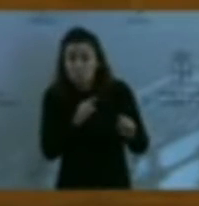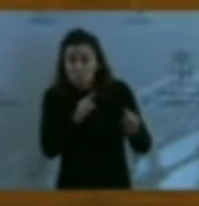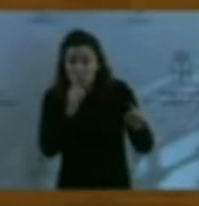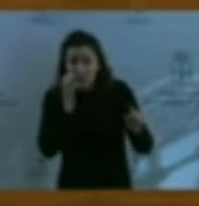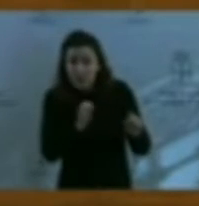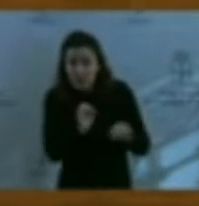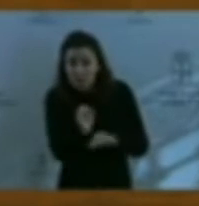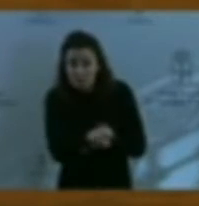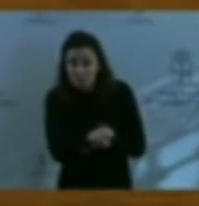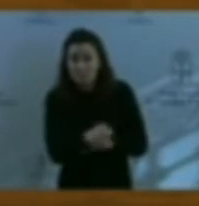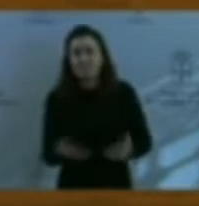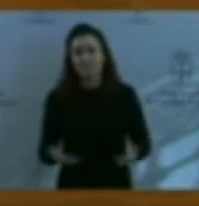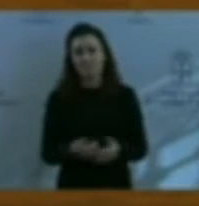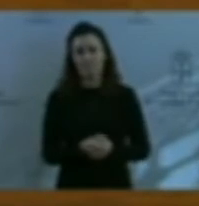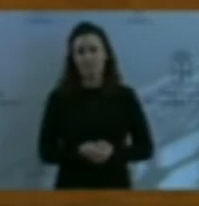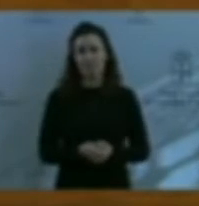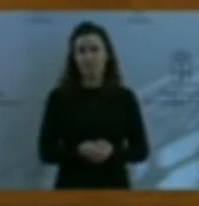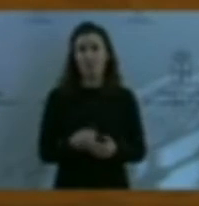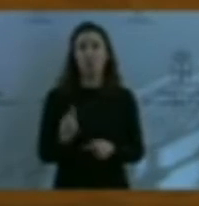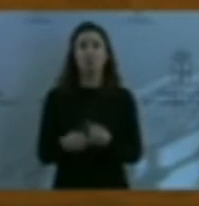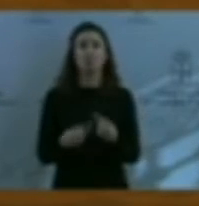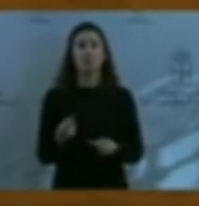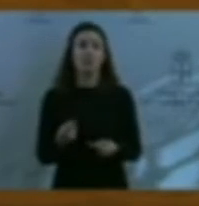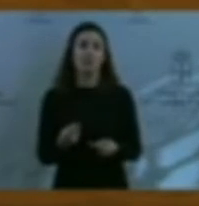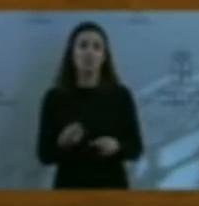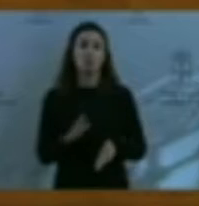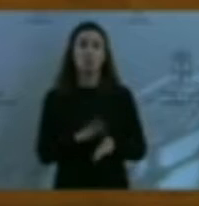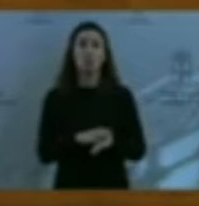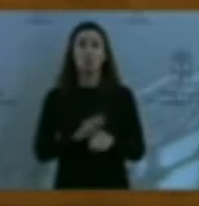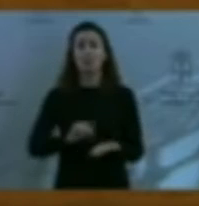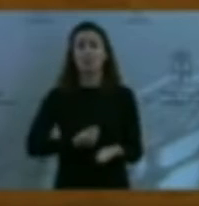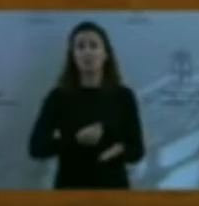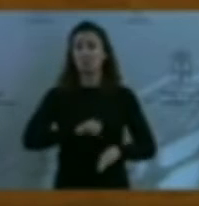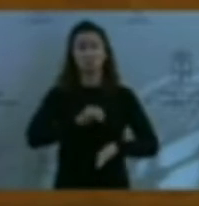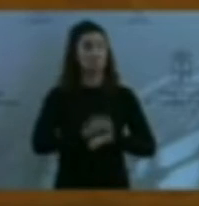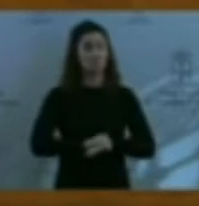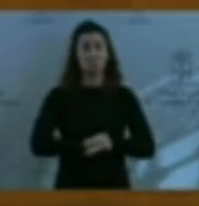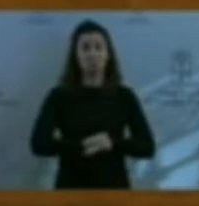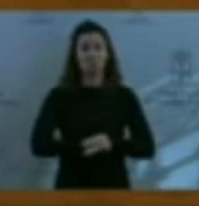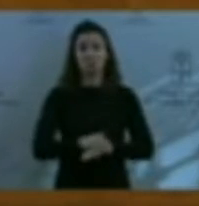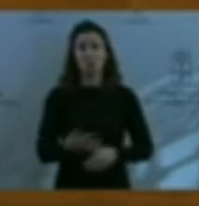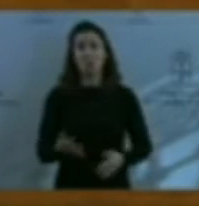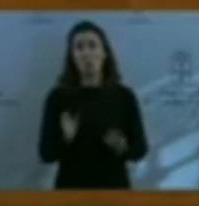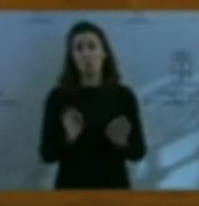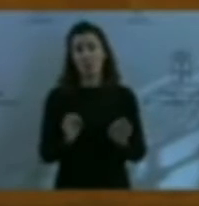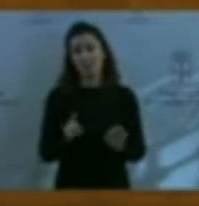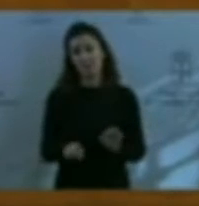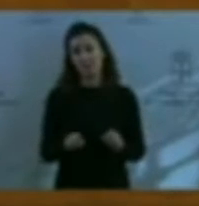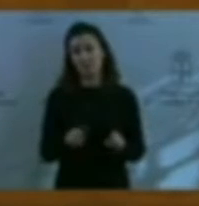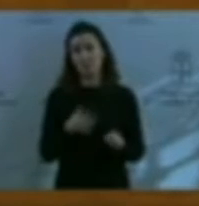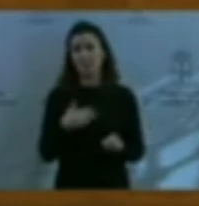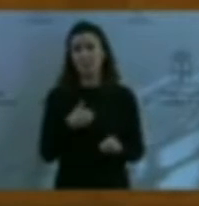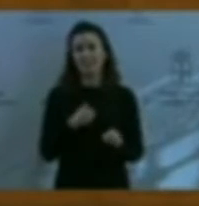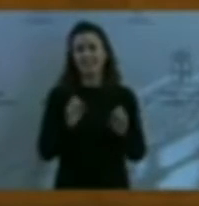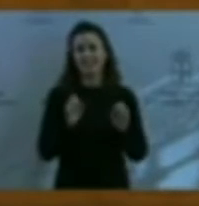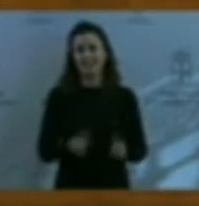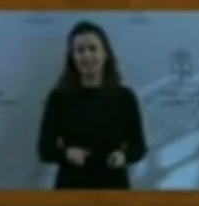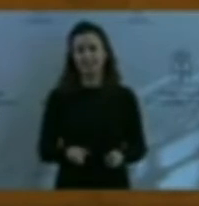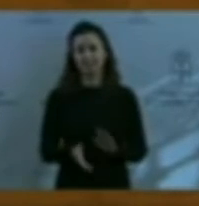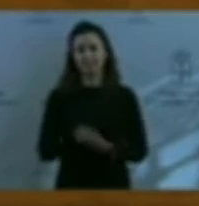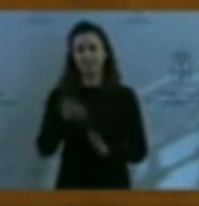Consecuencias por un contrato incumplido o, lo que es lo mismo, un papel sin valor. Dejaré para el final, para